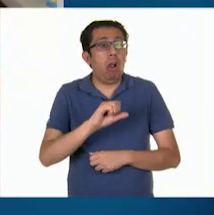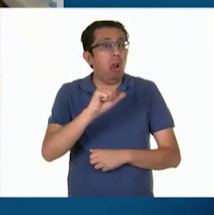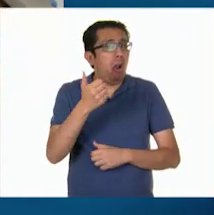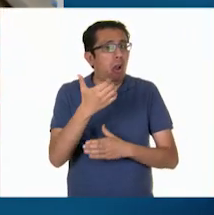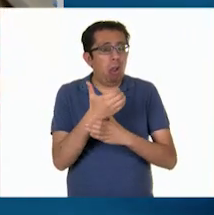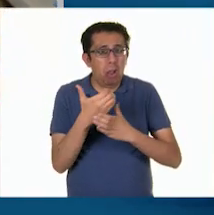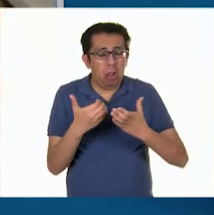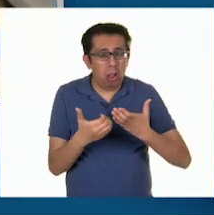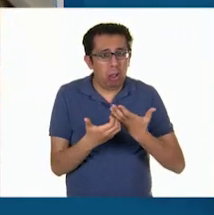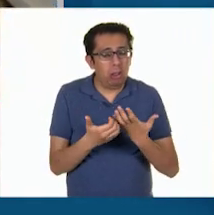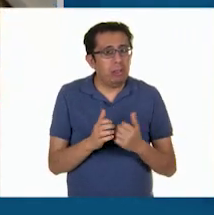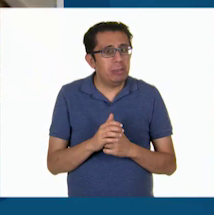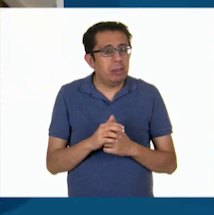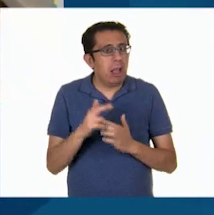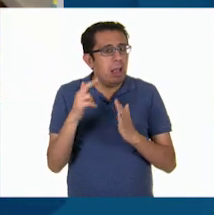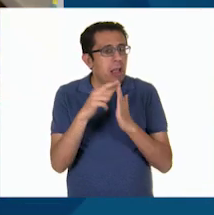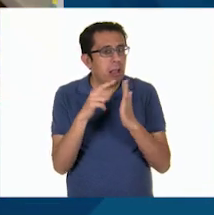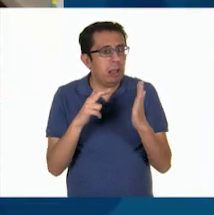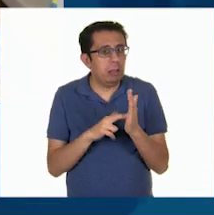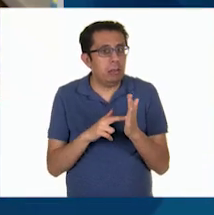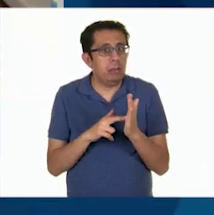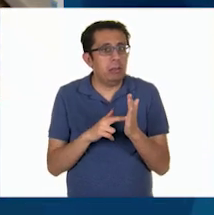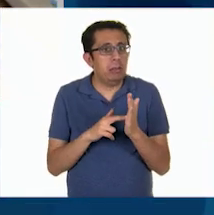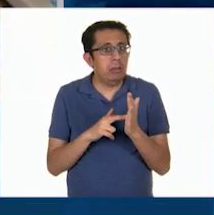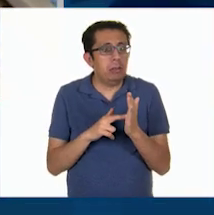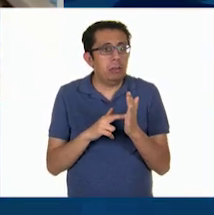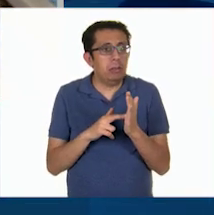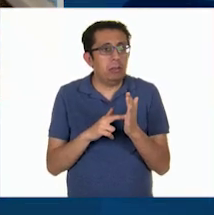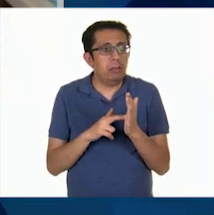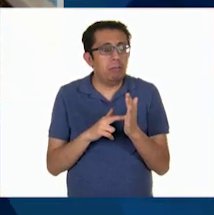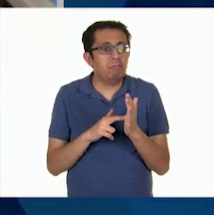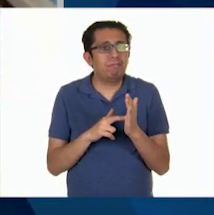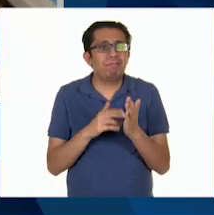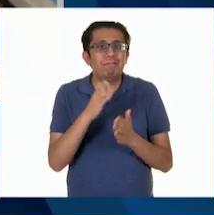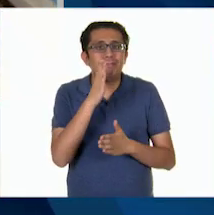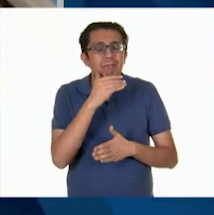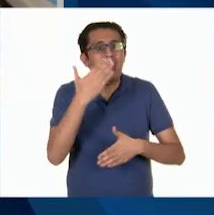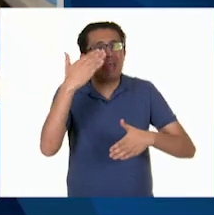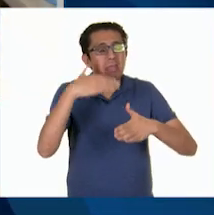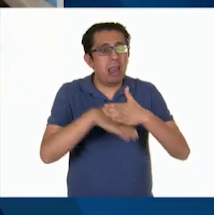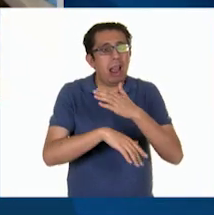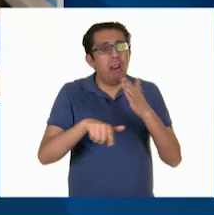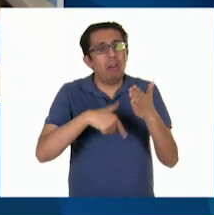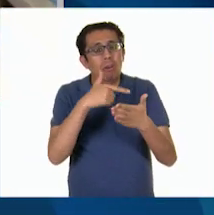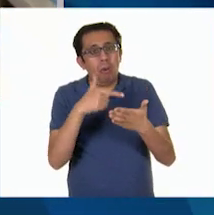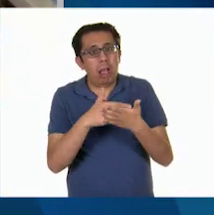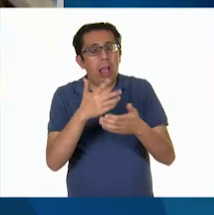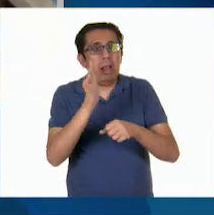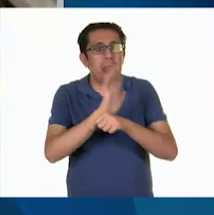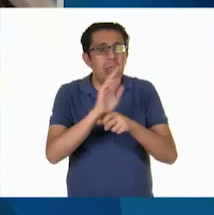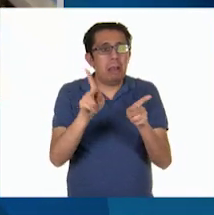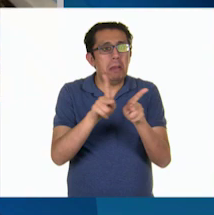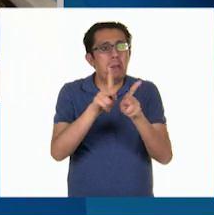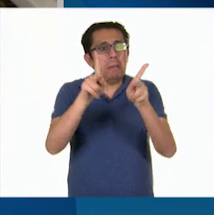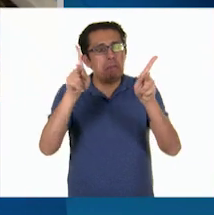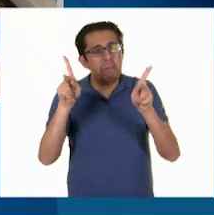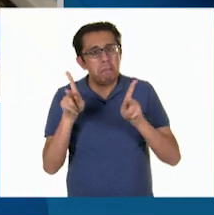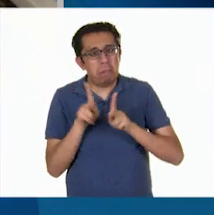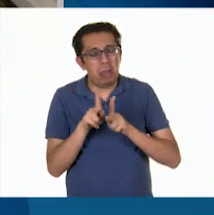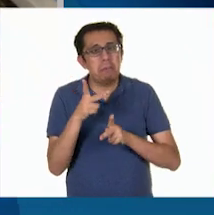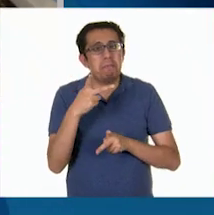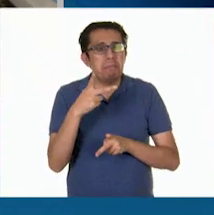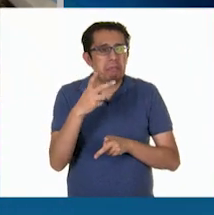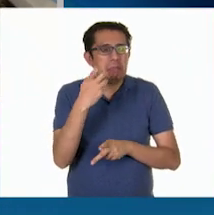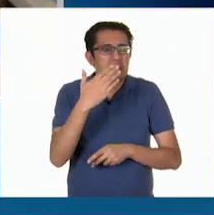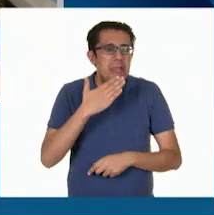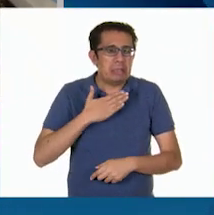empezó el COVID es que no podamos entrar a ciertos lugares como los cines o las plazas, aunque si lo vemos por el lado